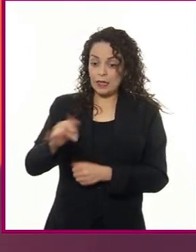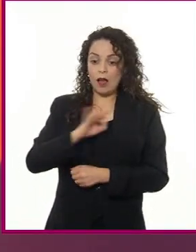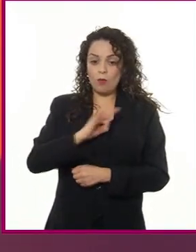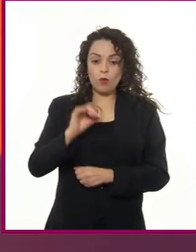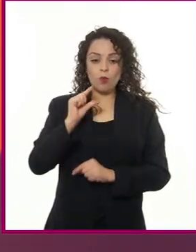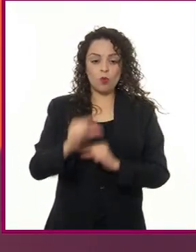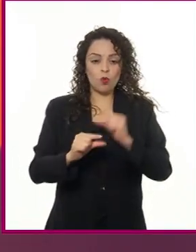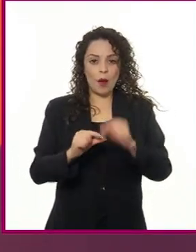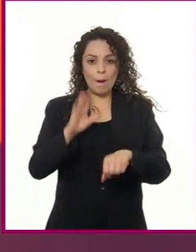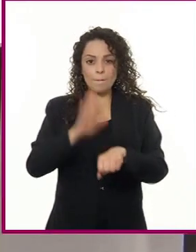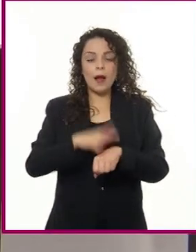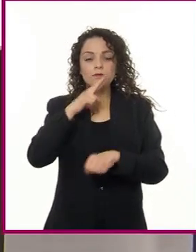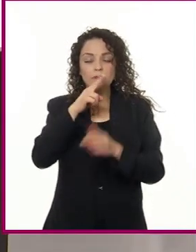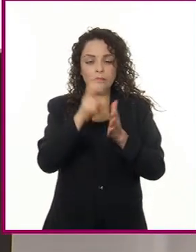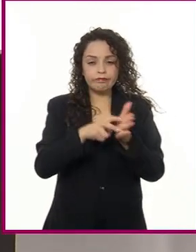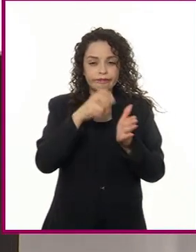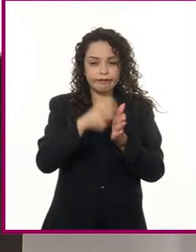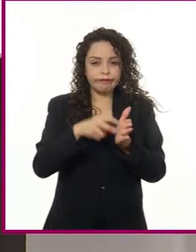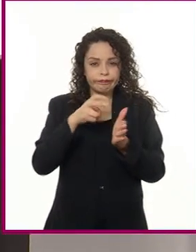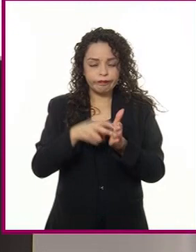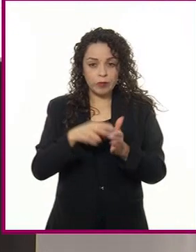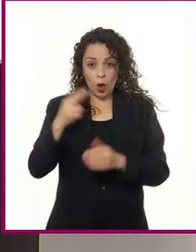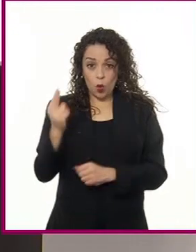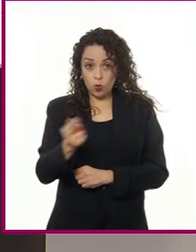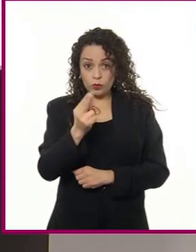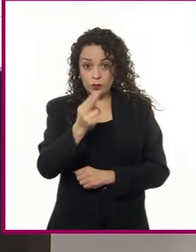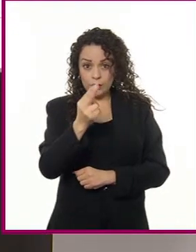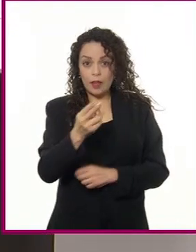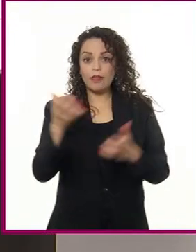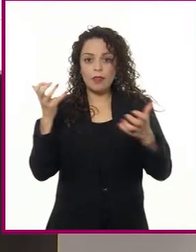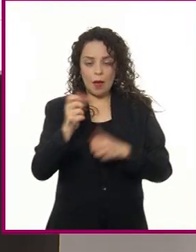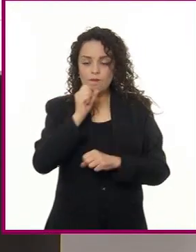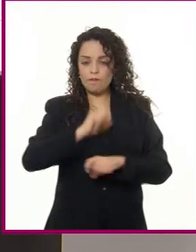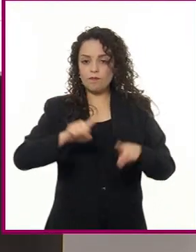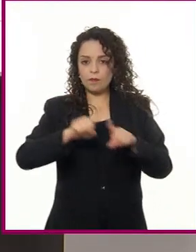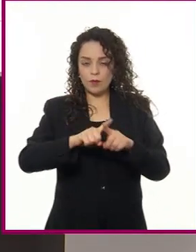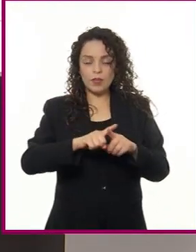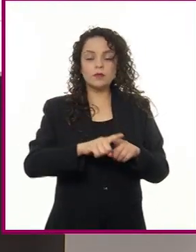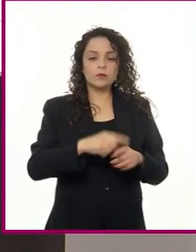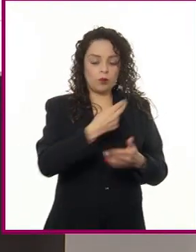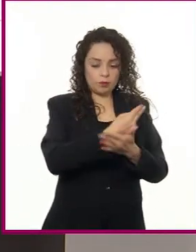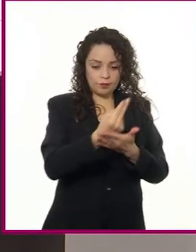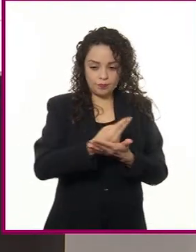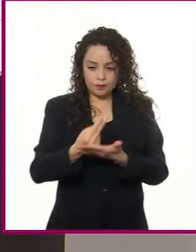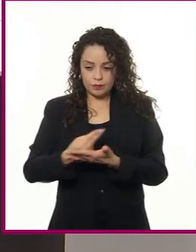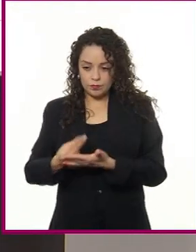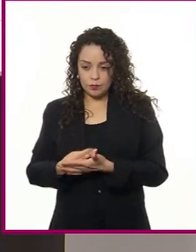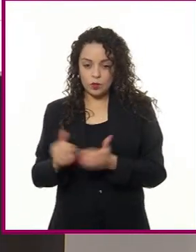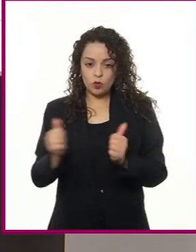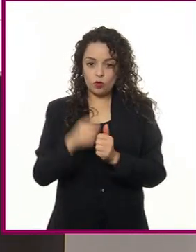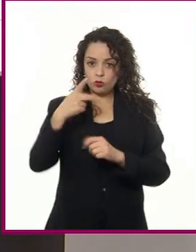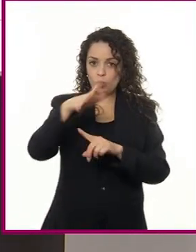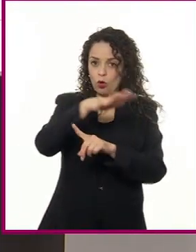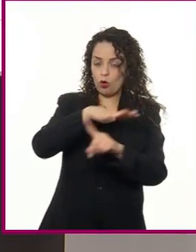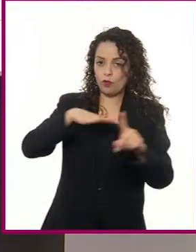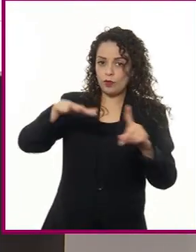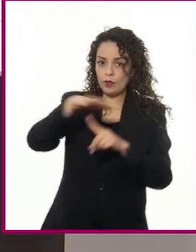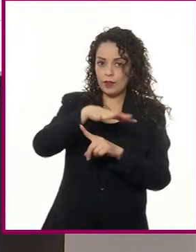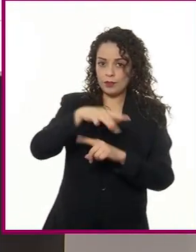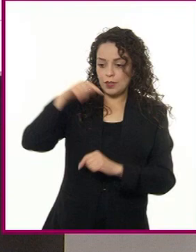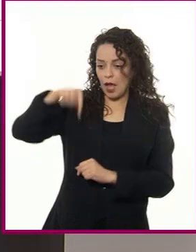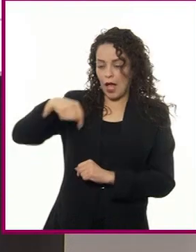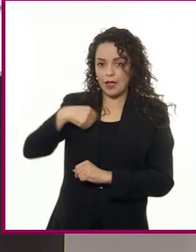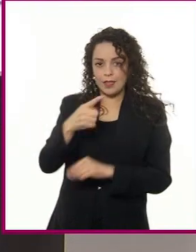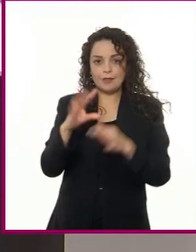afinándolo. Ustedes jóvenes, allá en casa, hagan su boceto adaptando a su contexto lo que planteamos